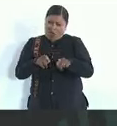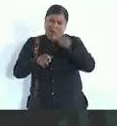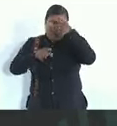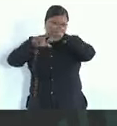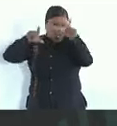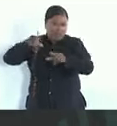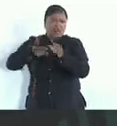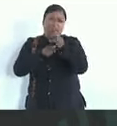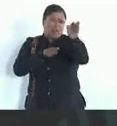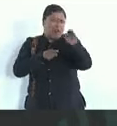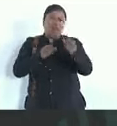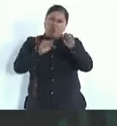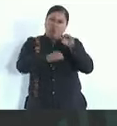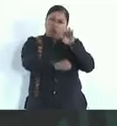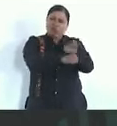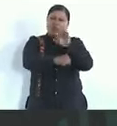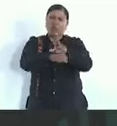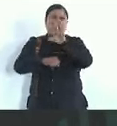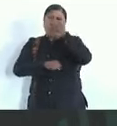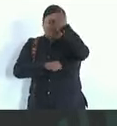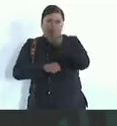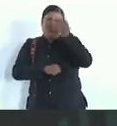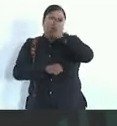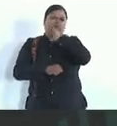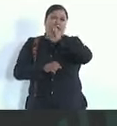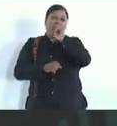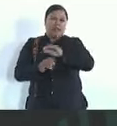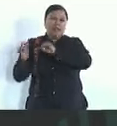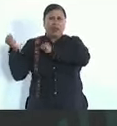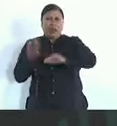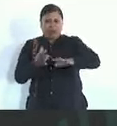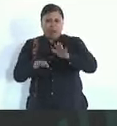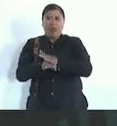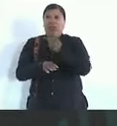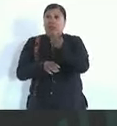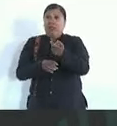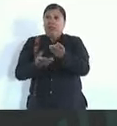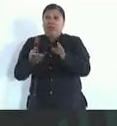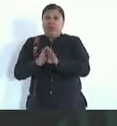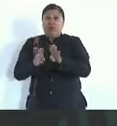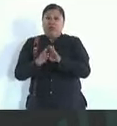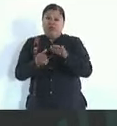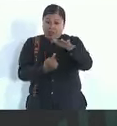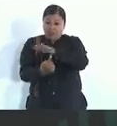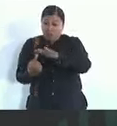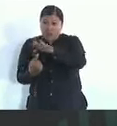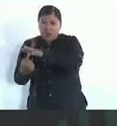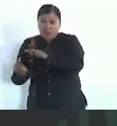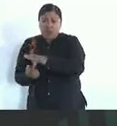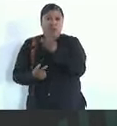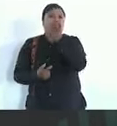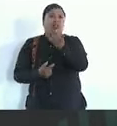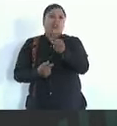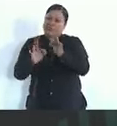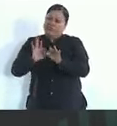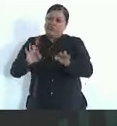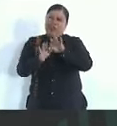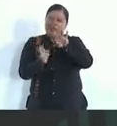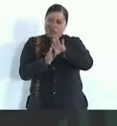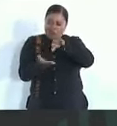olvido. Sigamos avanzando juntos con determinación, porque el progreso de nuestras comunidades es la semilla